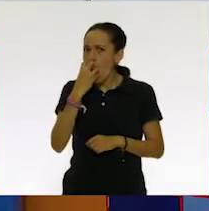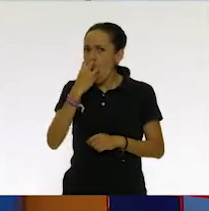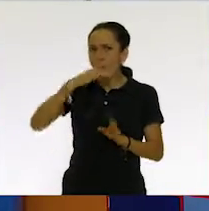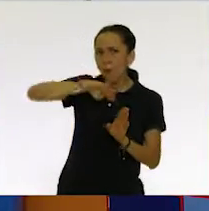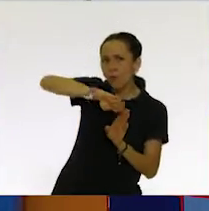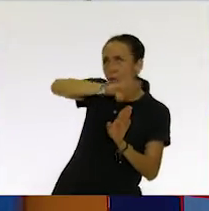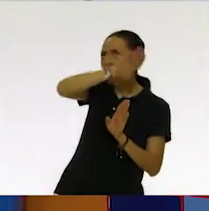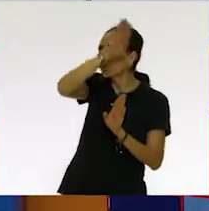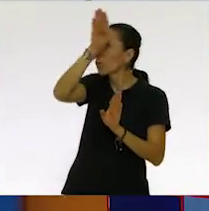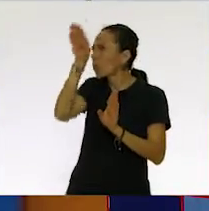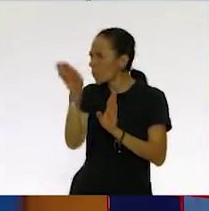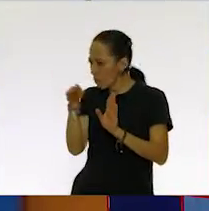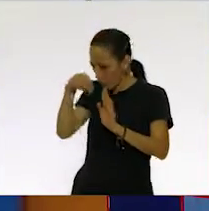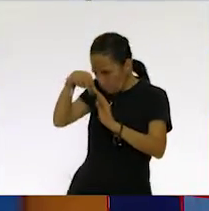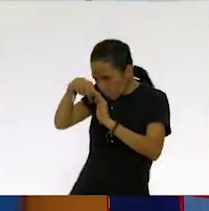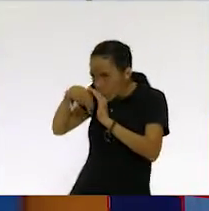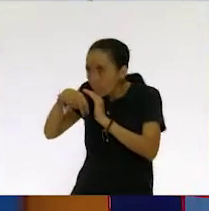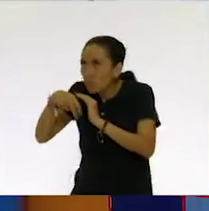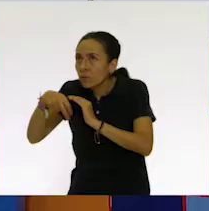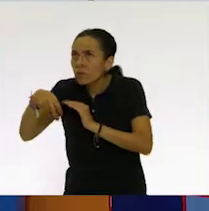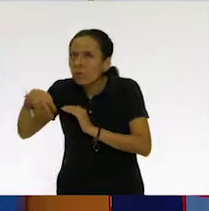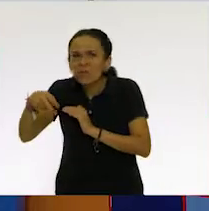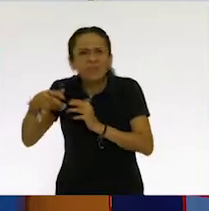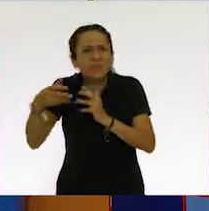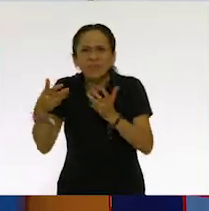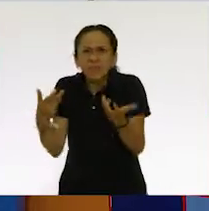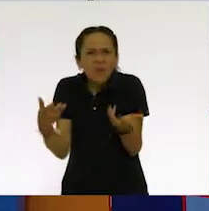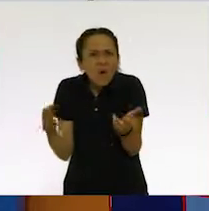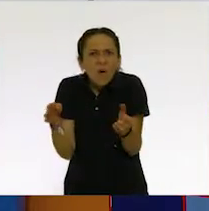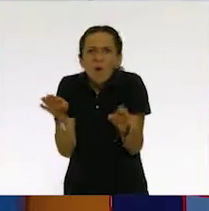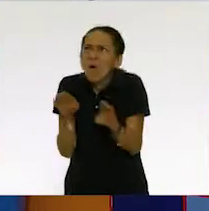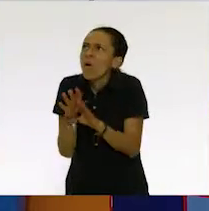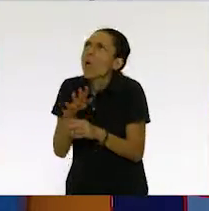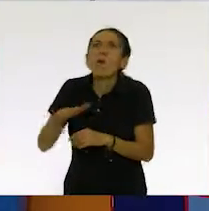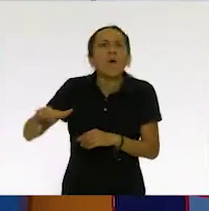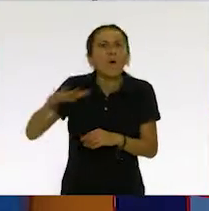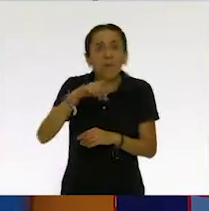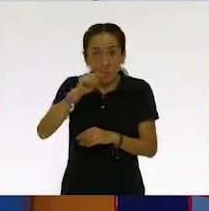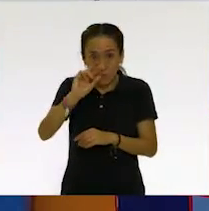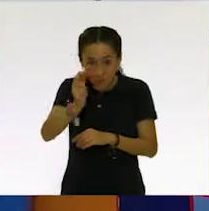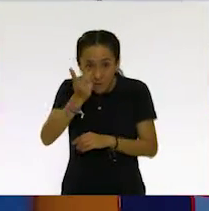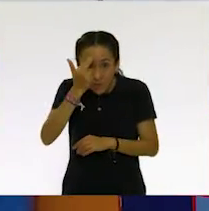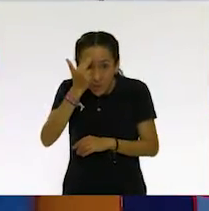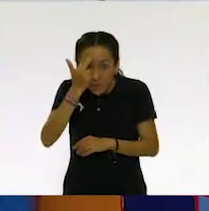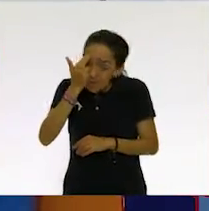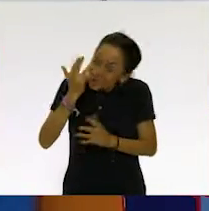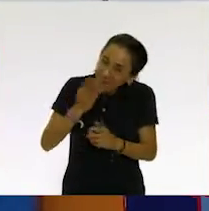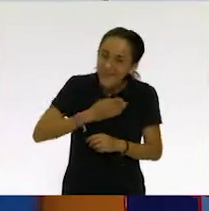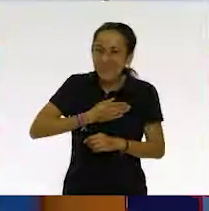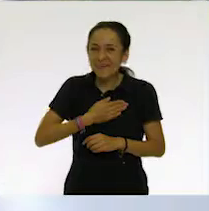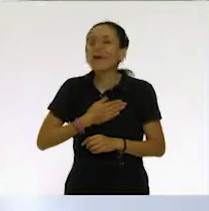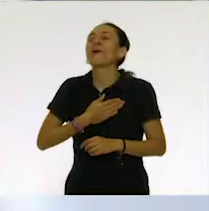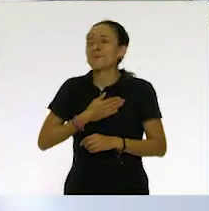¿Sí? ¡Qué bueno! Vamos a darle la bienvenida a Oscar para que nos acompañe en esta sesión. ¡Hola,